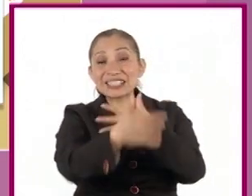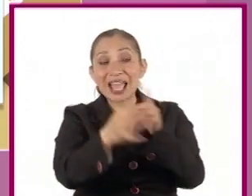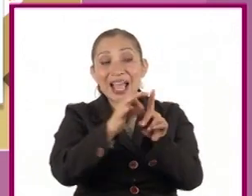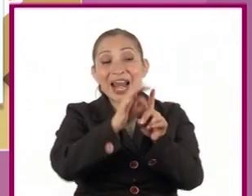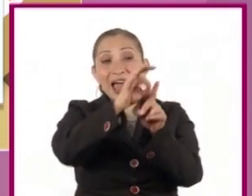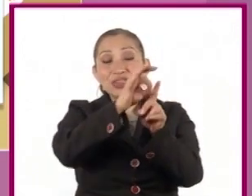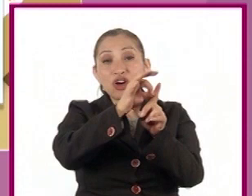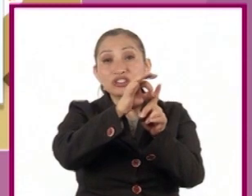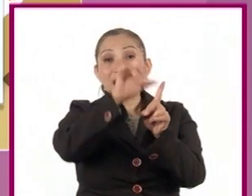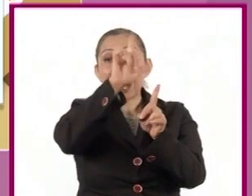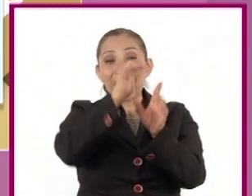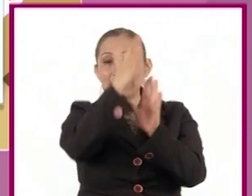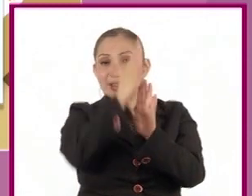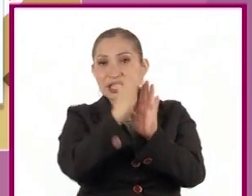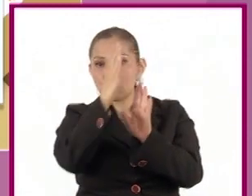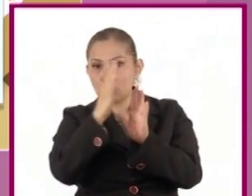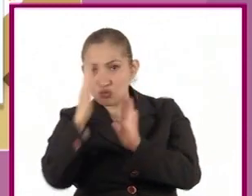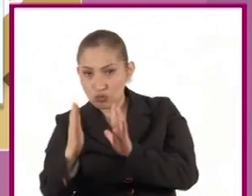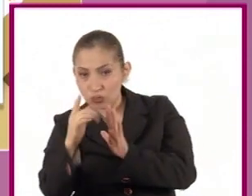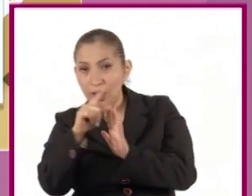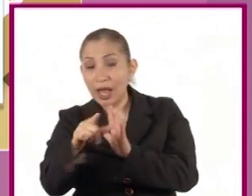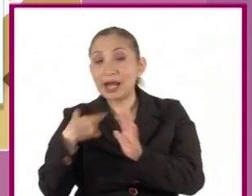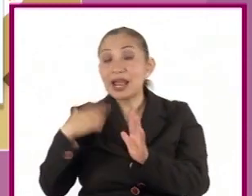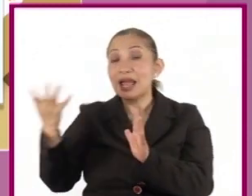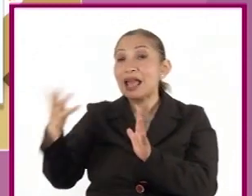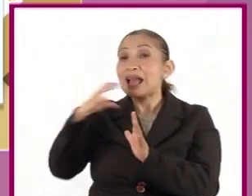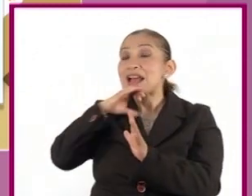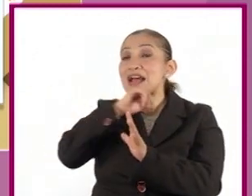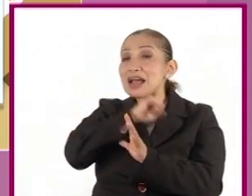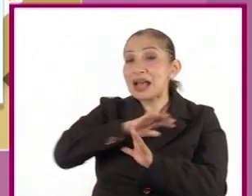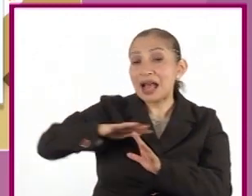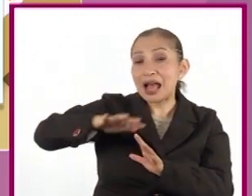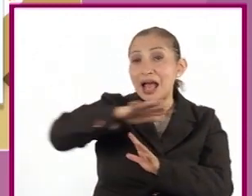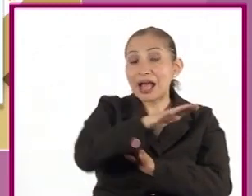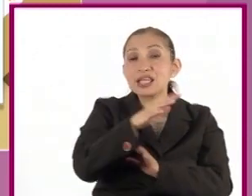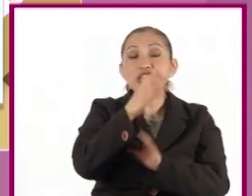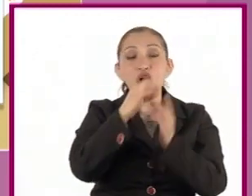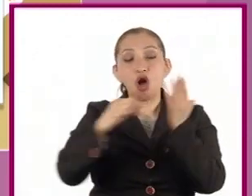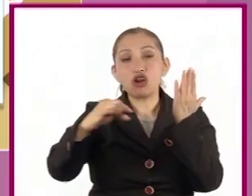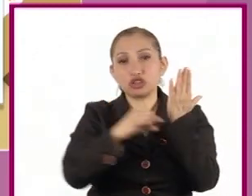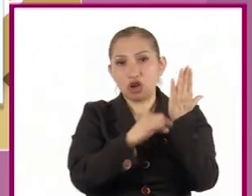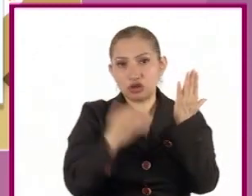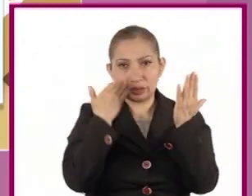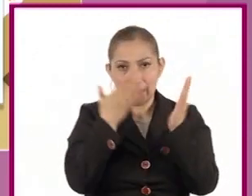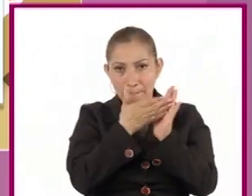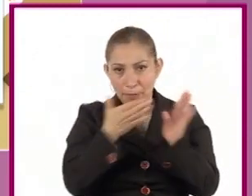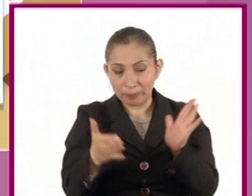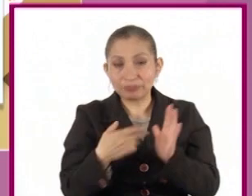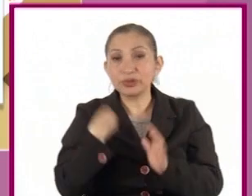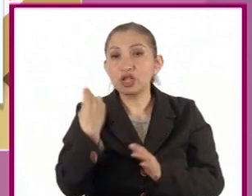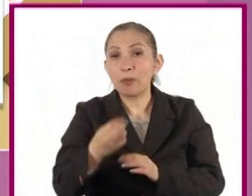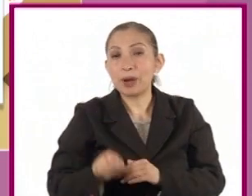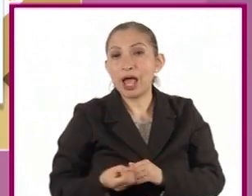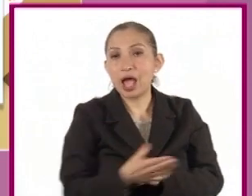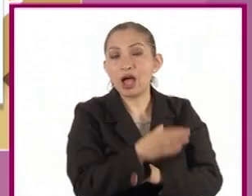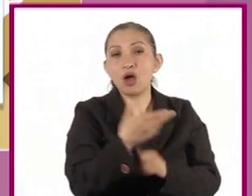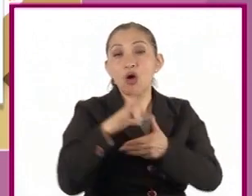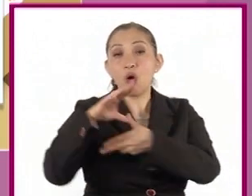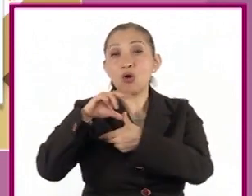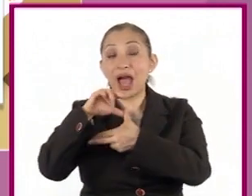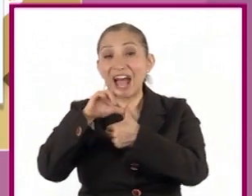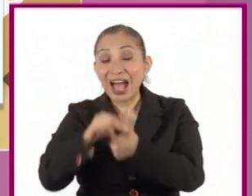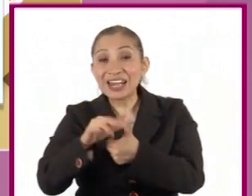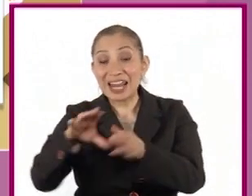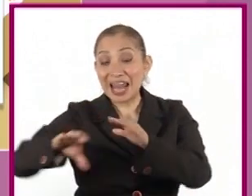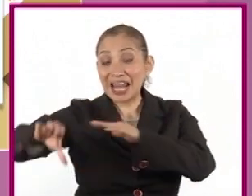latitud en los mares tropicales durante el verano y parte del otoño. Reciben el nombre de huracanes en